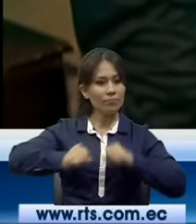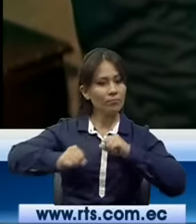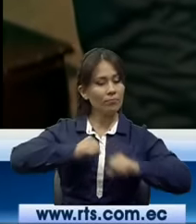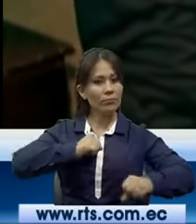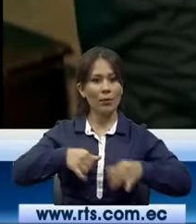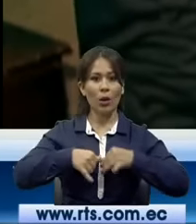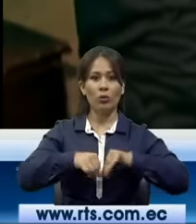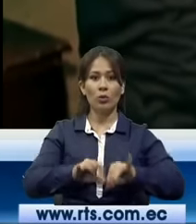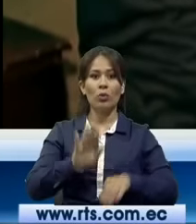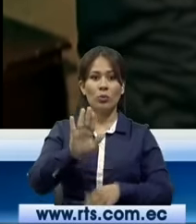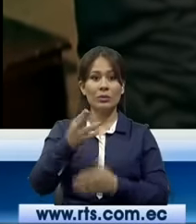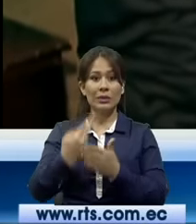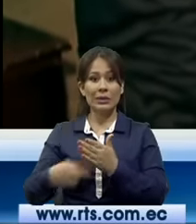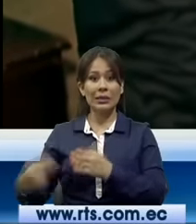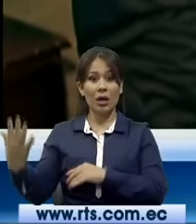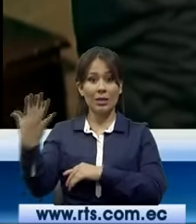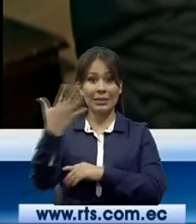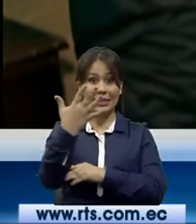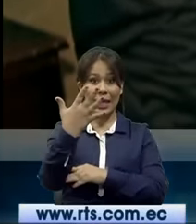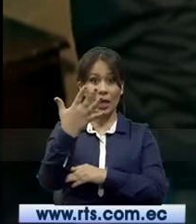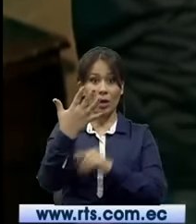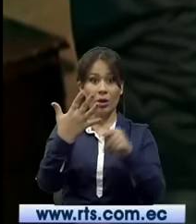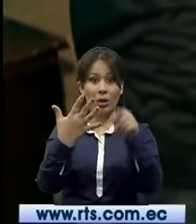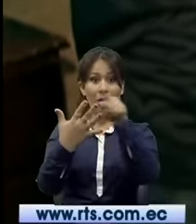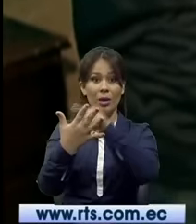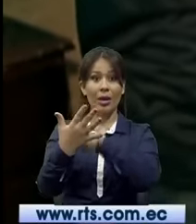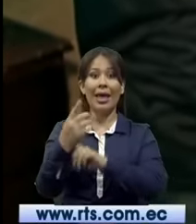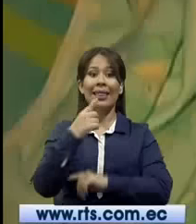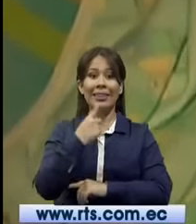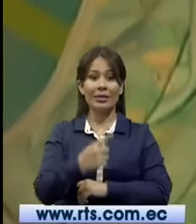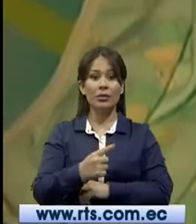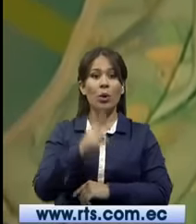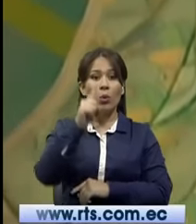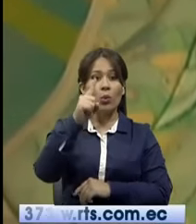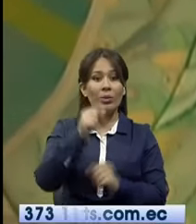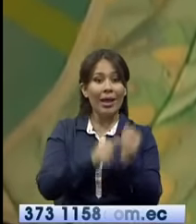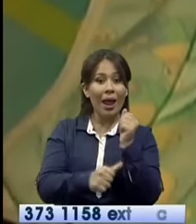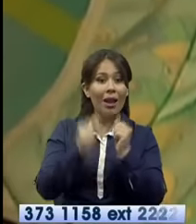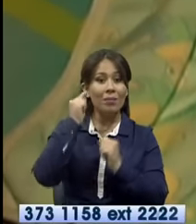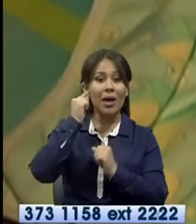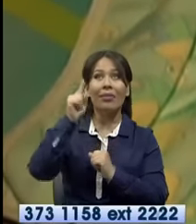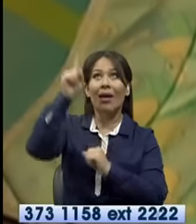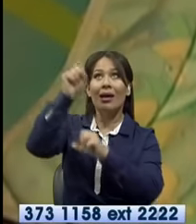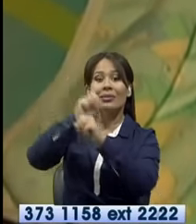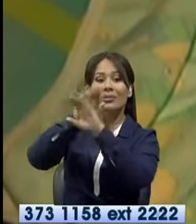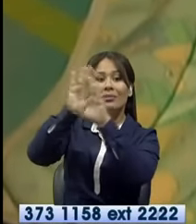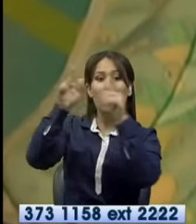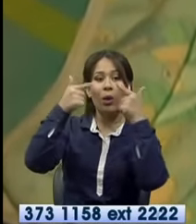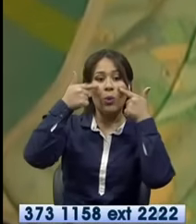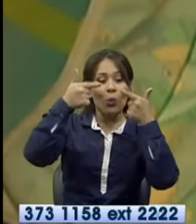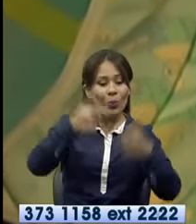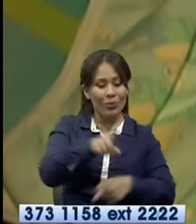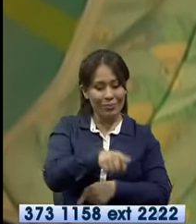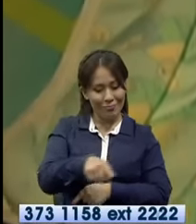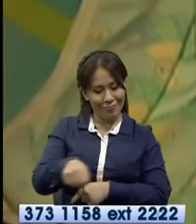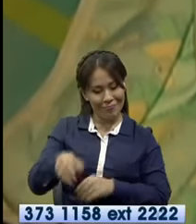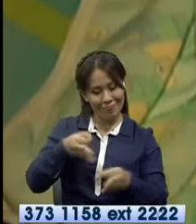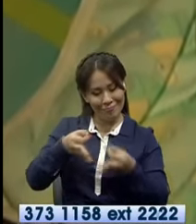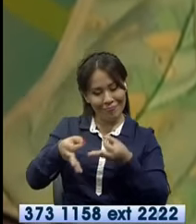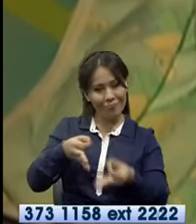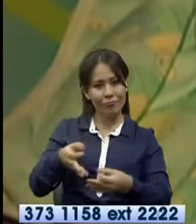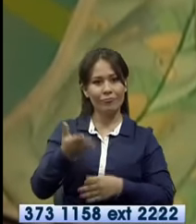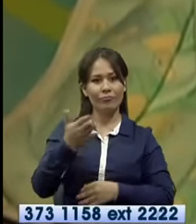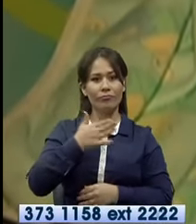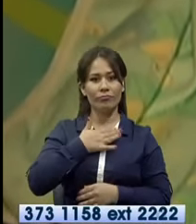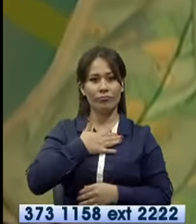sus 5 hijos, a quienes siempre les dirán que un angelito los cuida desde el cielo. Informó Roselena